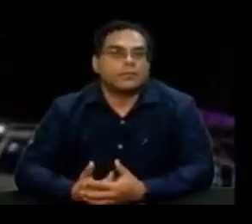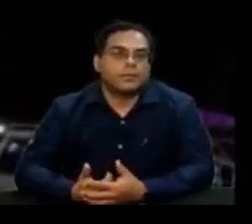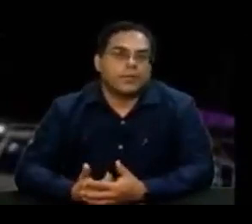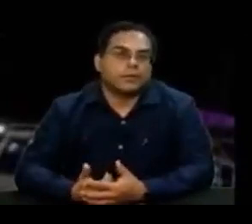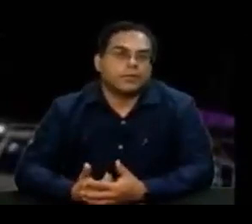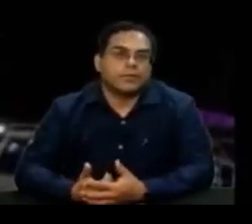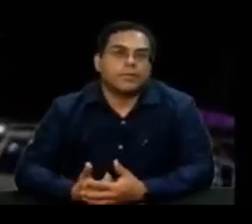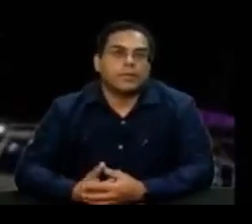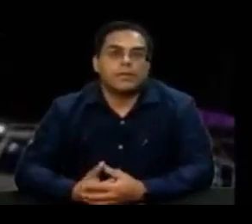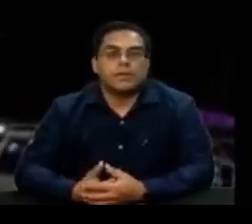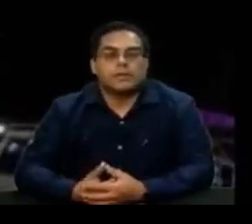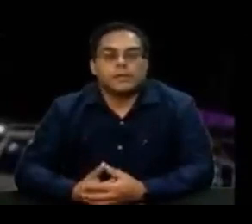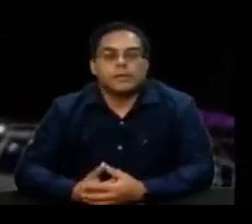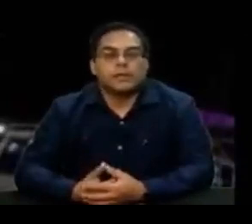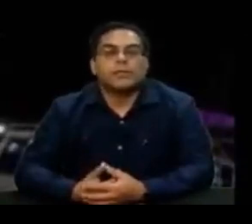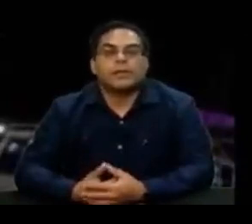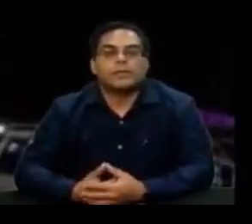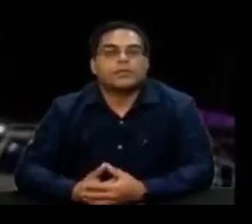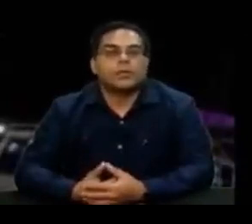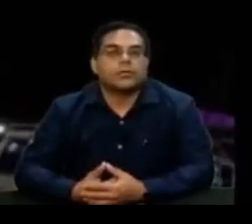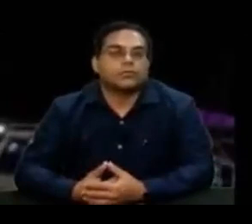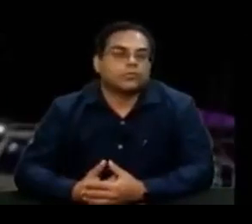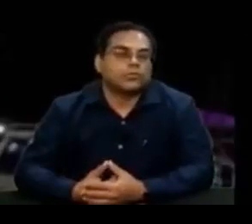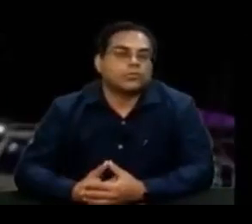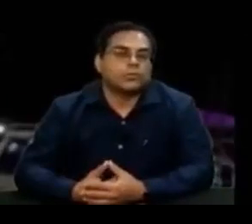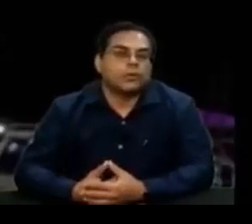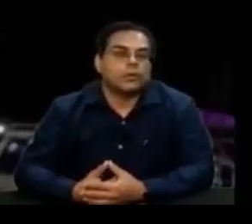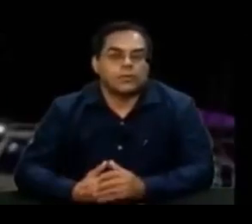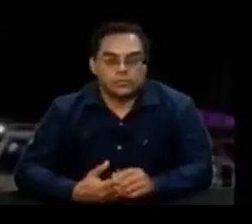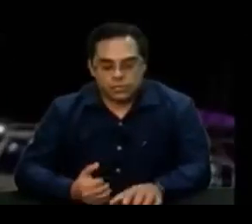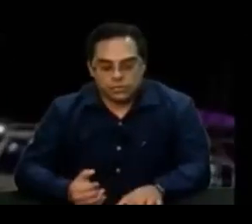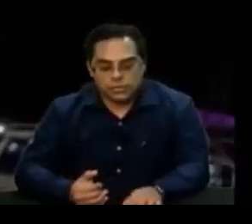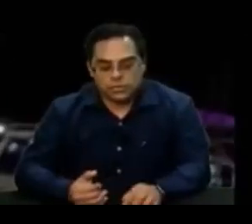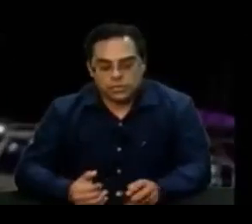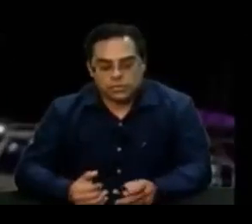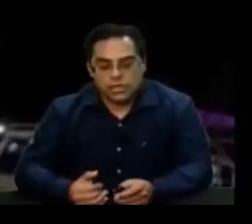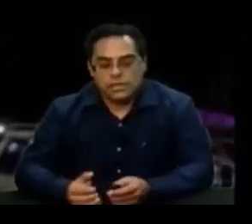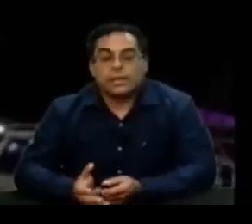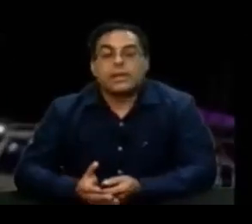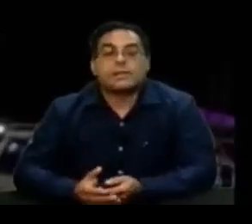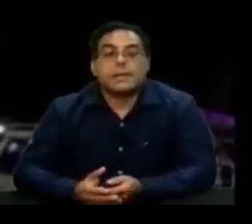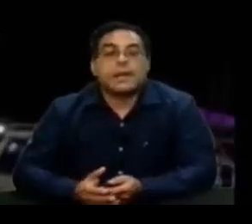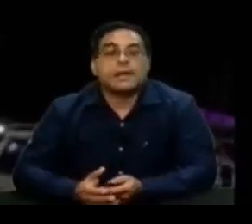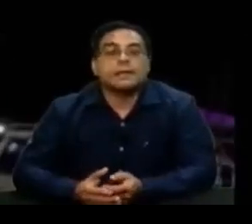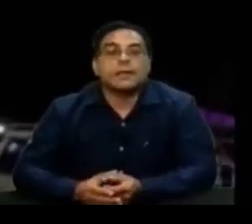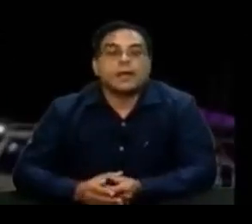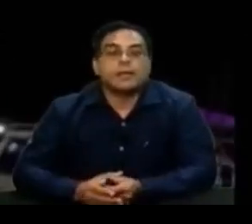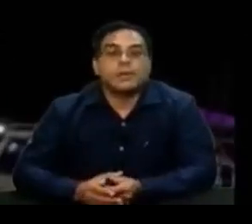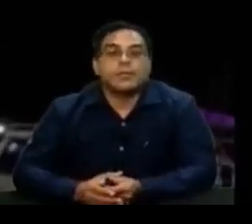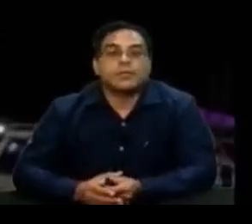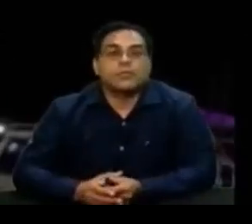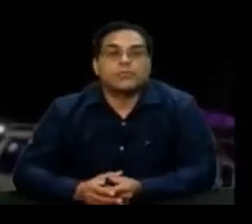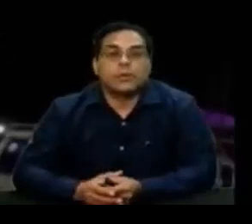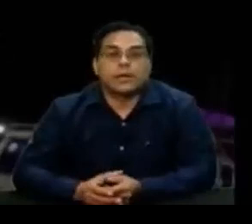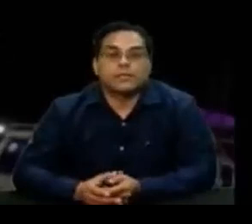Sin embargo, también debe de combinarse con algunas otras incisiones extra e intraorales para